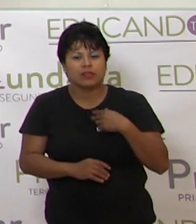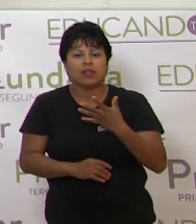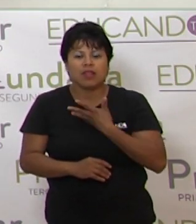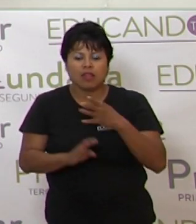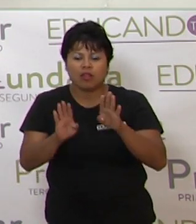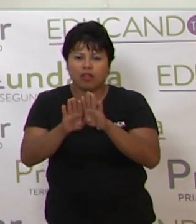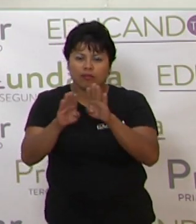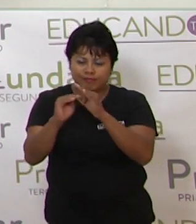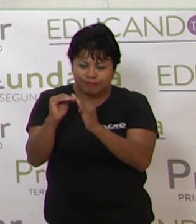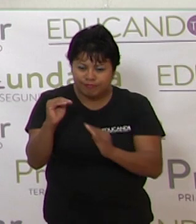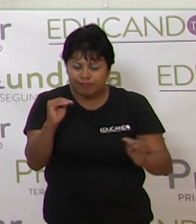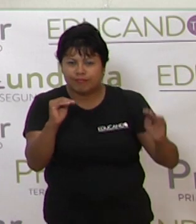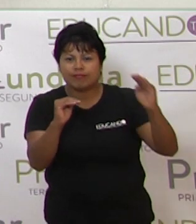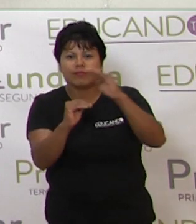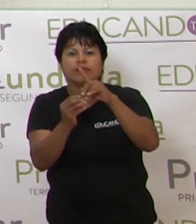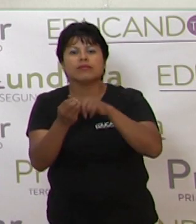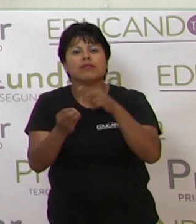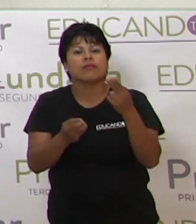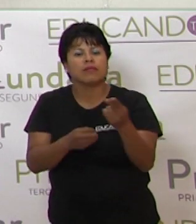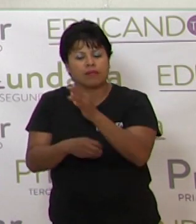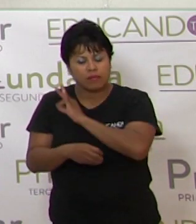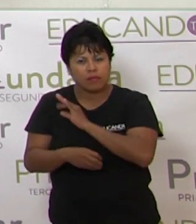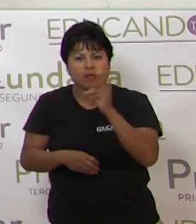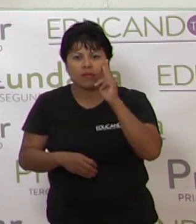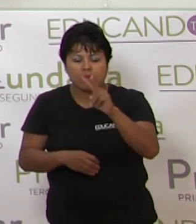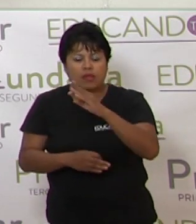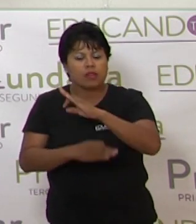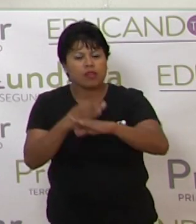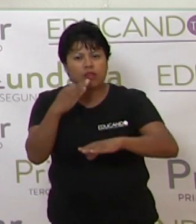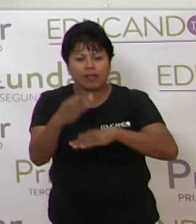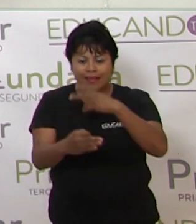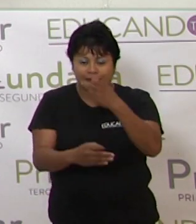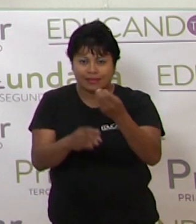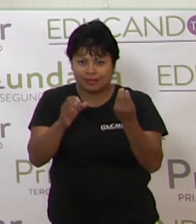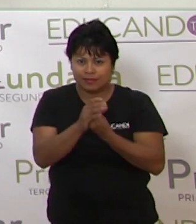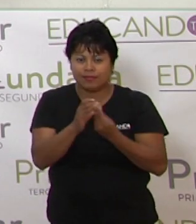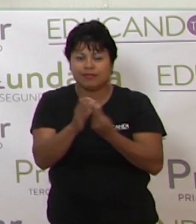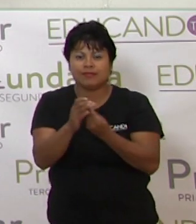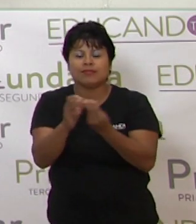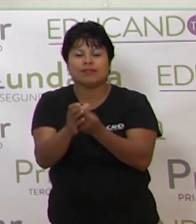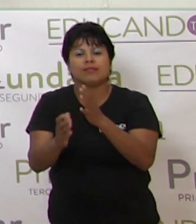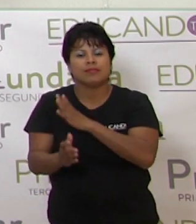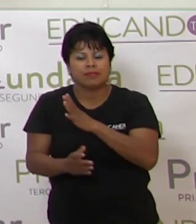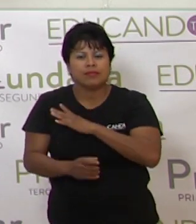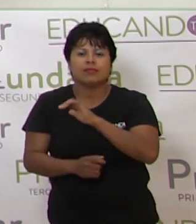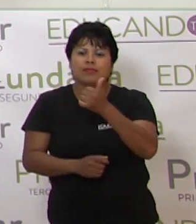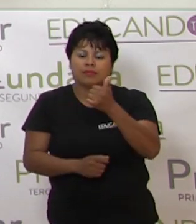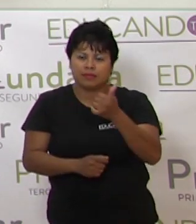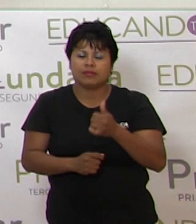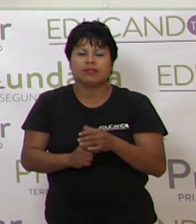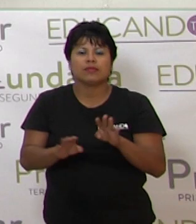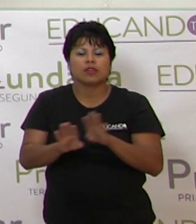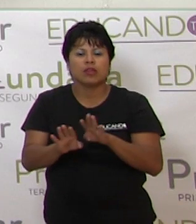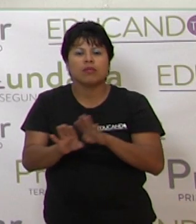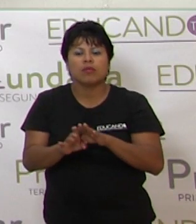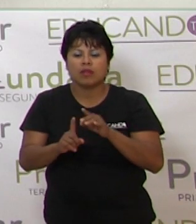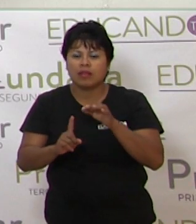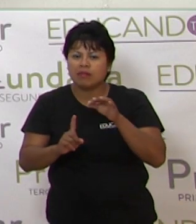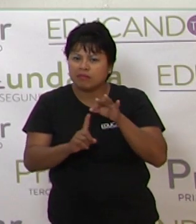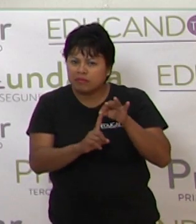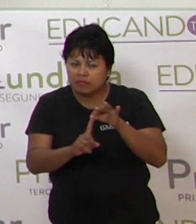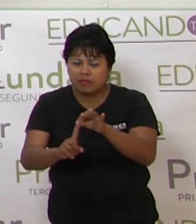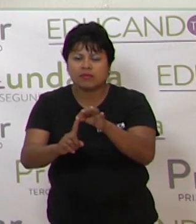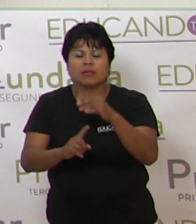una plataforma en donde ustedes pueden ver todas estas sesiones y hay algunos otros recursos como guías